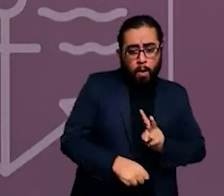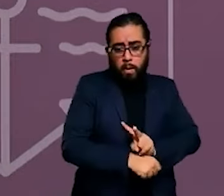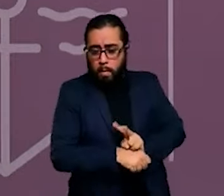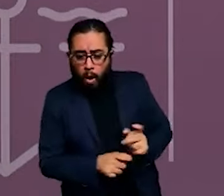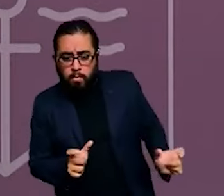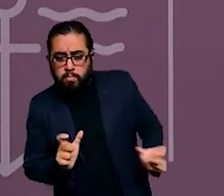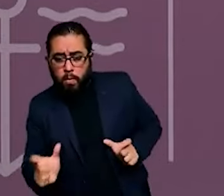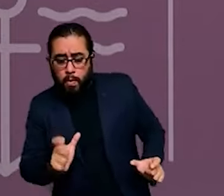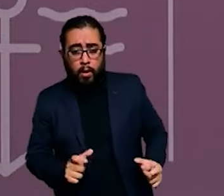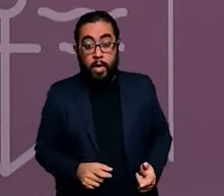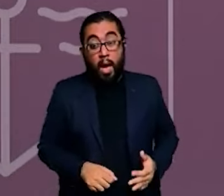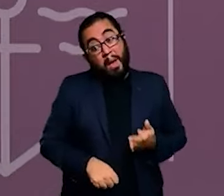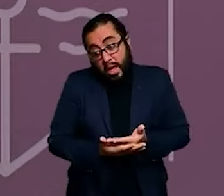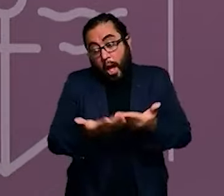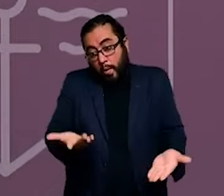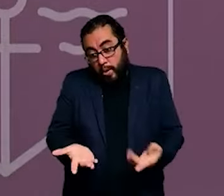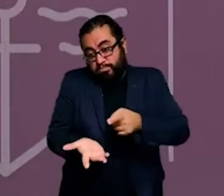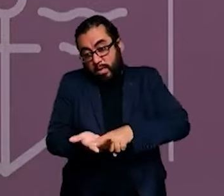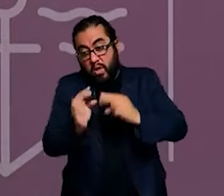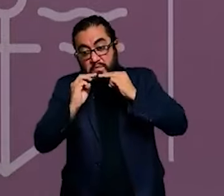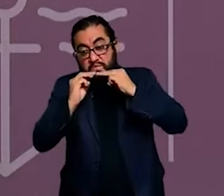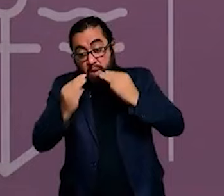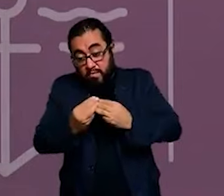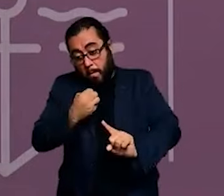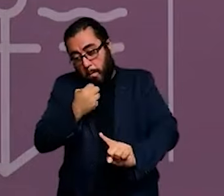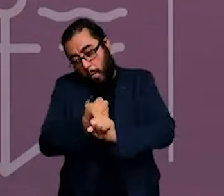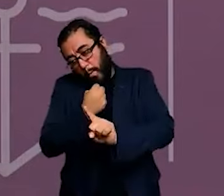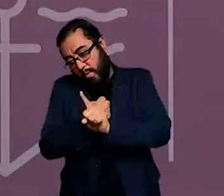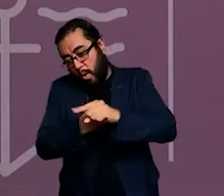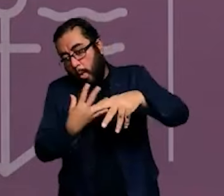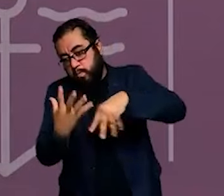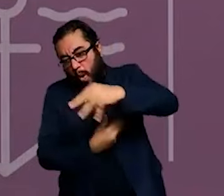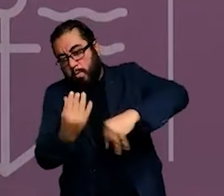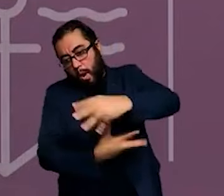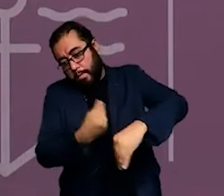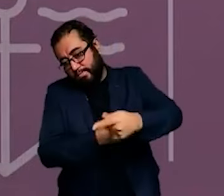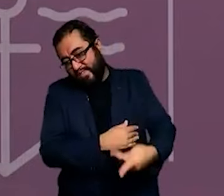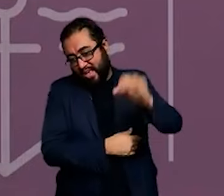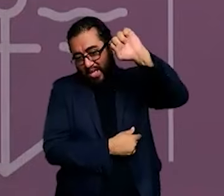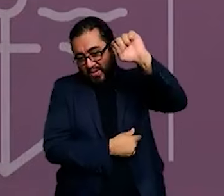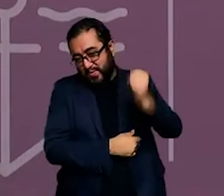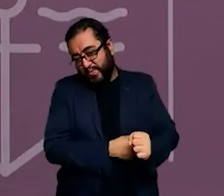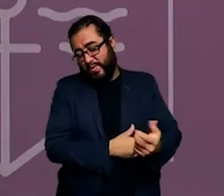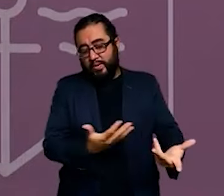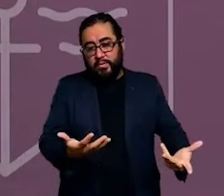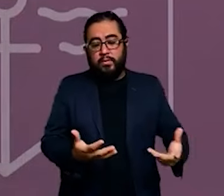están ahora propiciando esta violencia que tiene